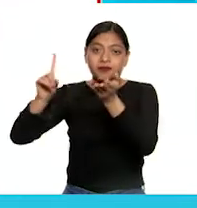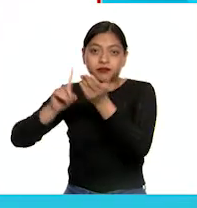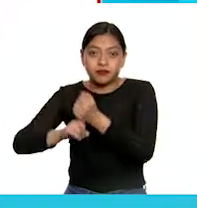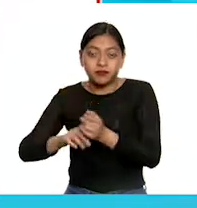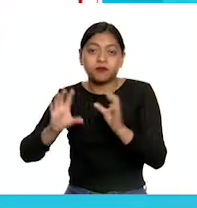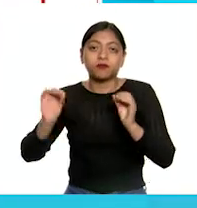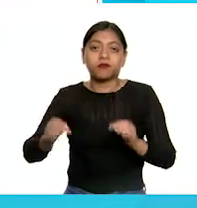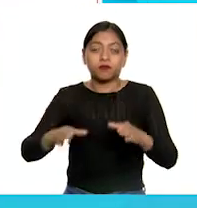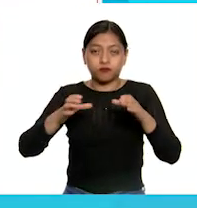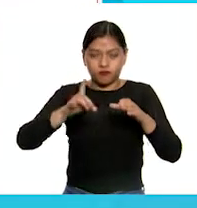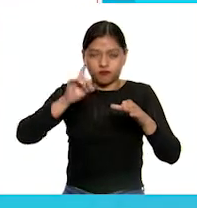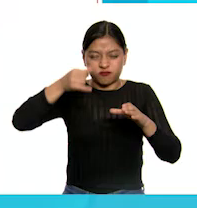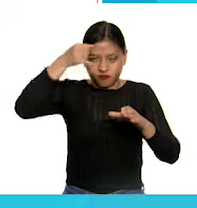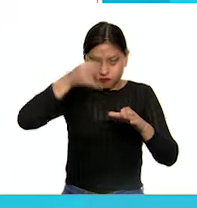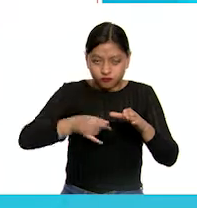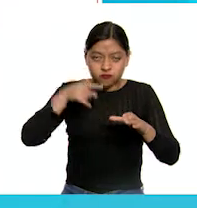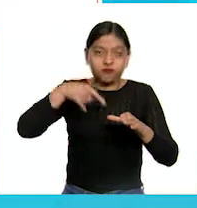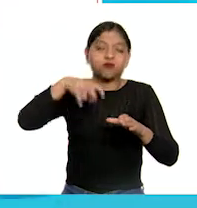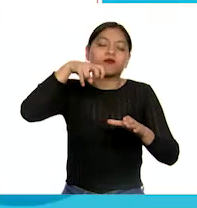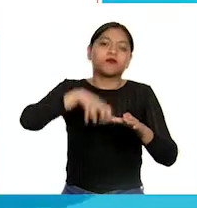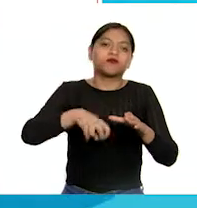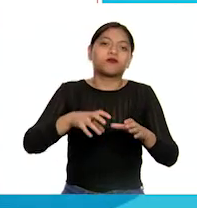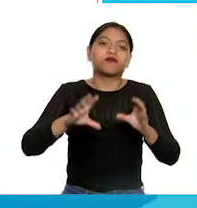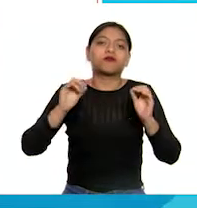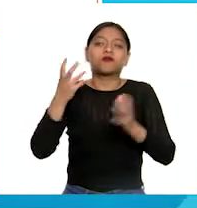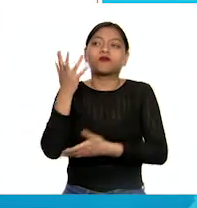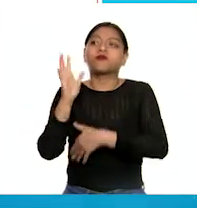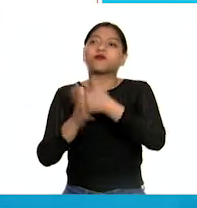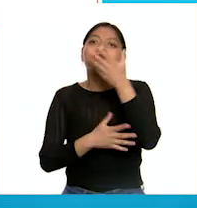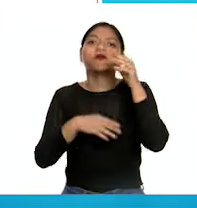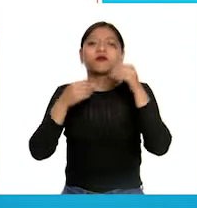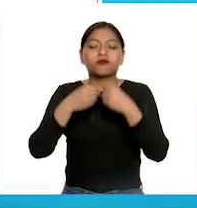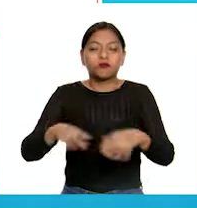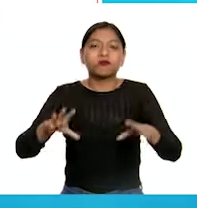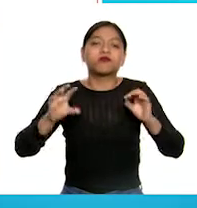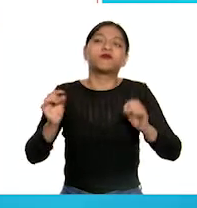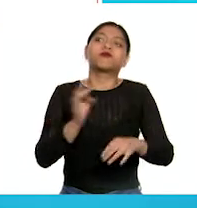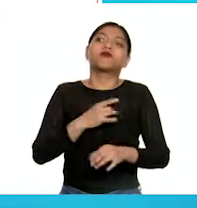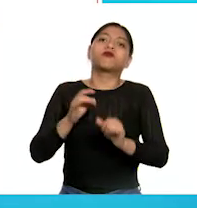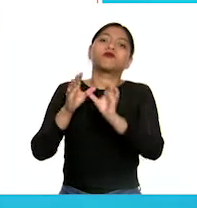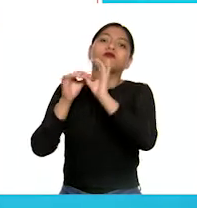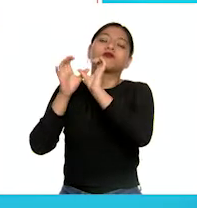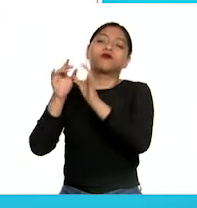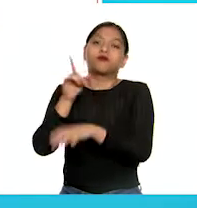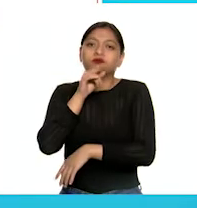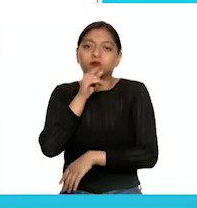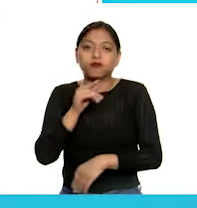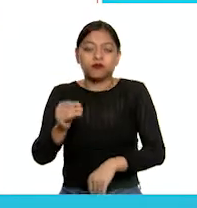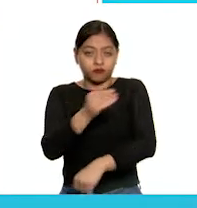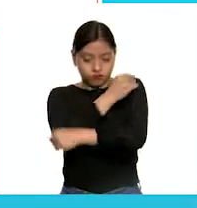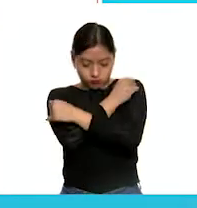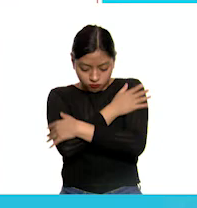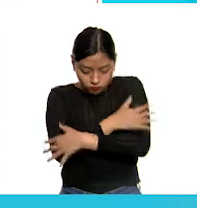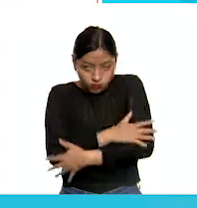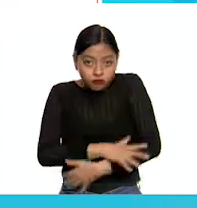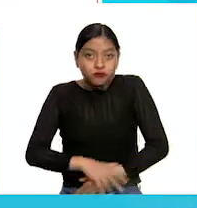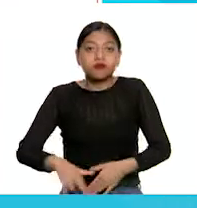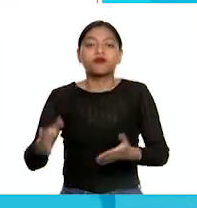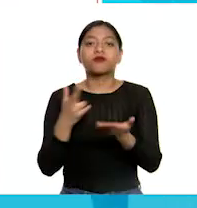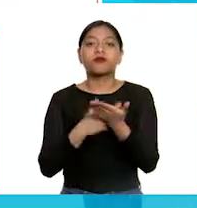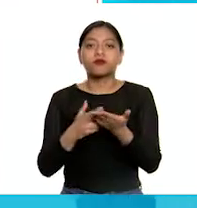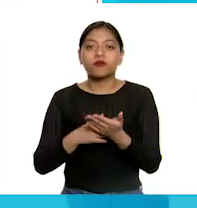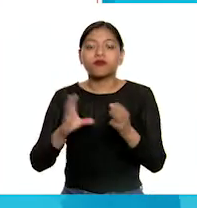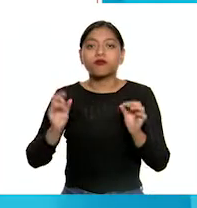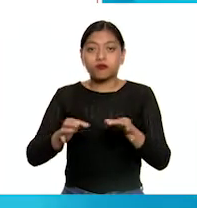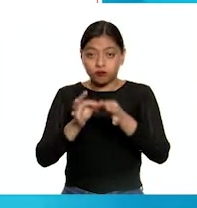pozo, estaba perdido en el bosque, le tenía miedo a las aves, su pelo se volvió color rosa, se rompió su